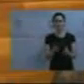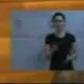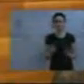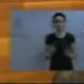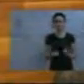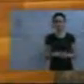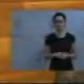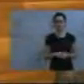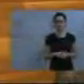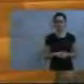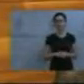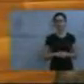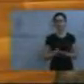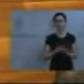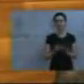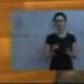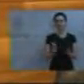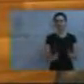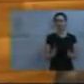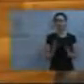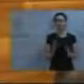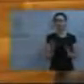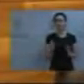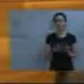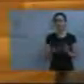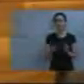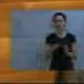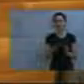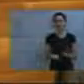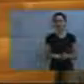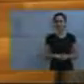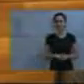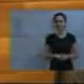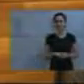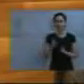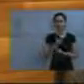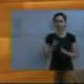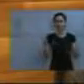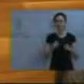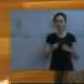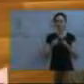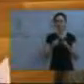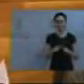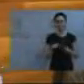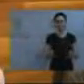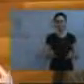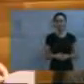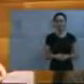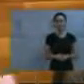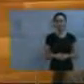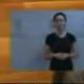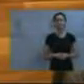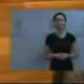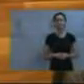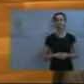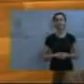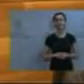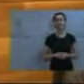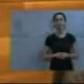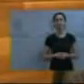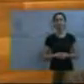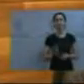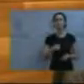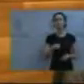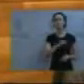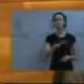menos, ¿no? Piden ingenieros, tal, ponga usted 30.000 por año de media. Bueno, pues yo